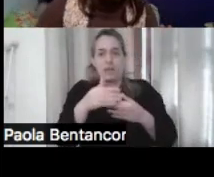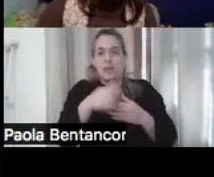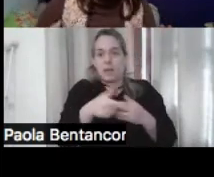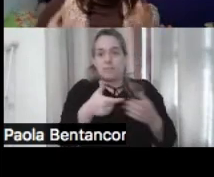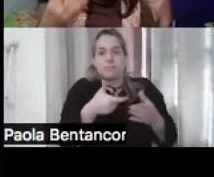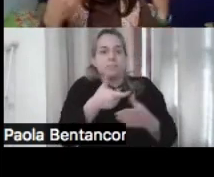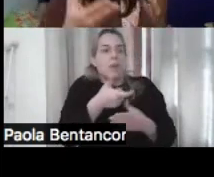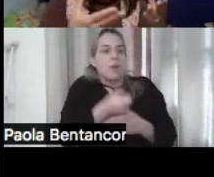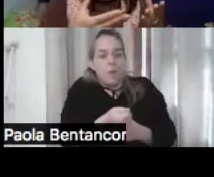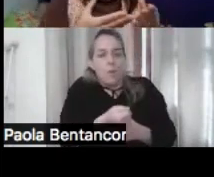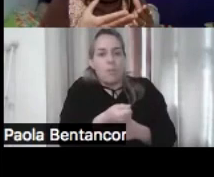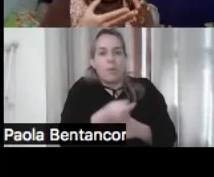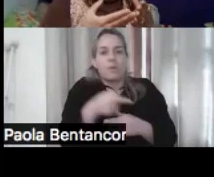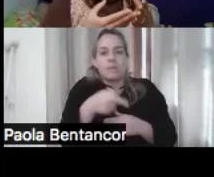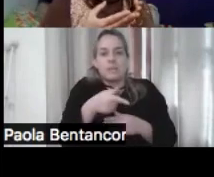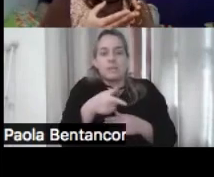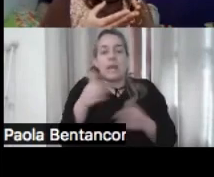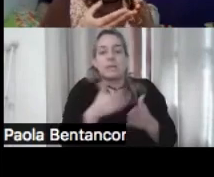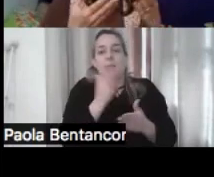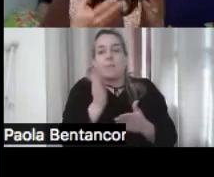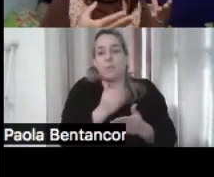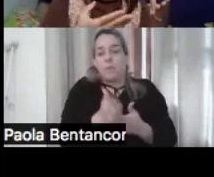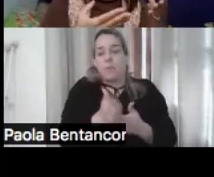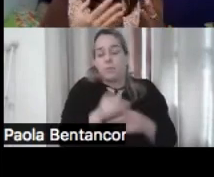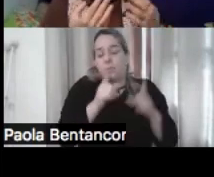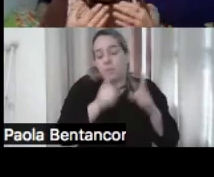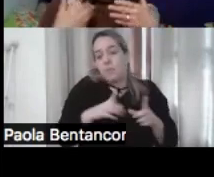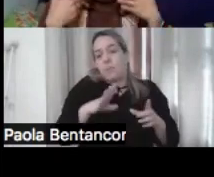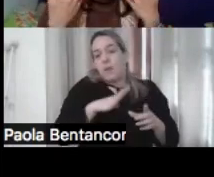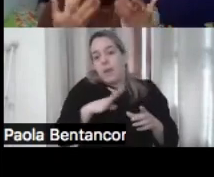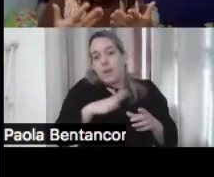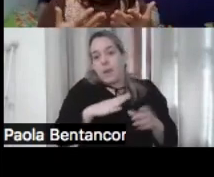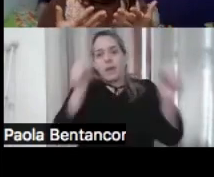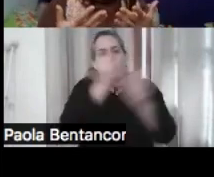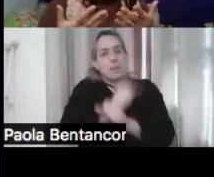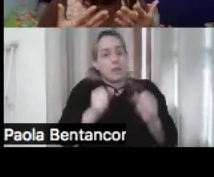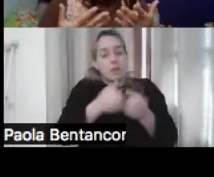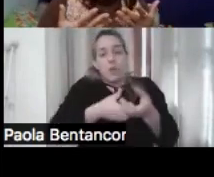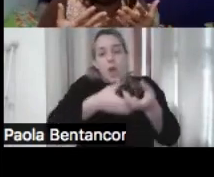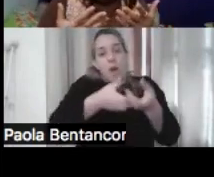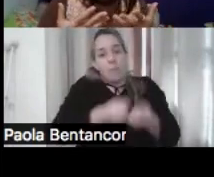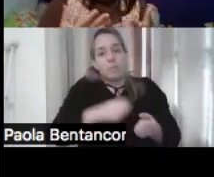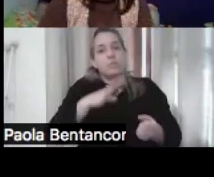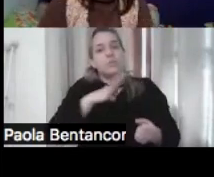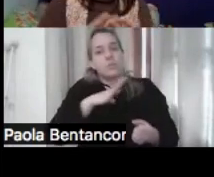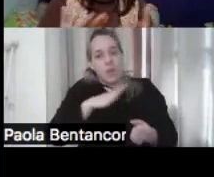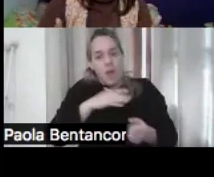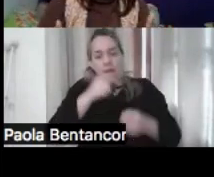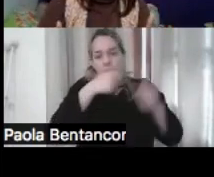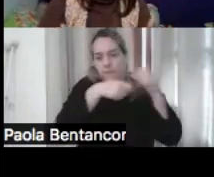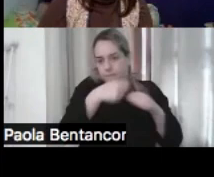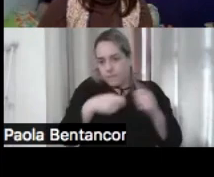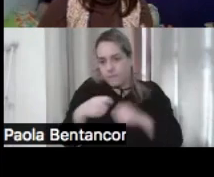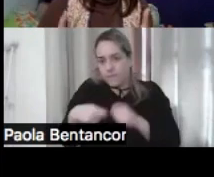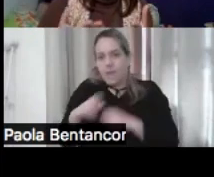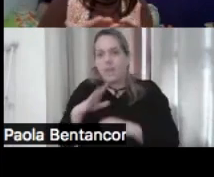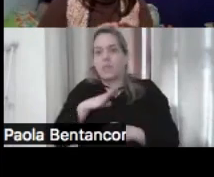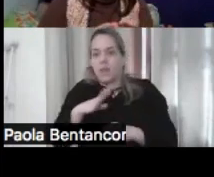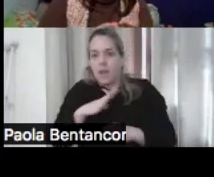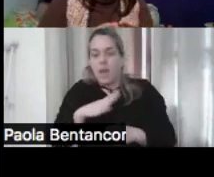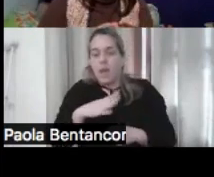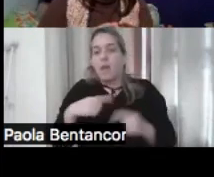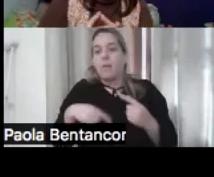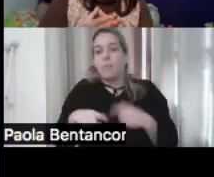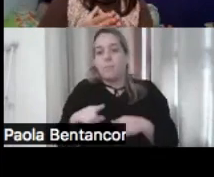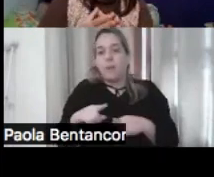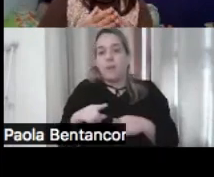Ocurre algo muy particular. Hay un montón de ayudas técnicas o tecnología de apoyo que está disponible en el mercado, pero en muchas ocasiones desde